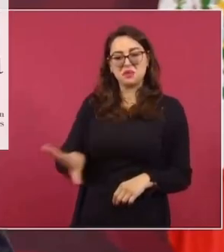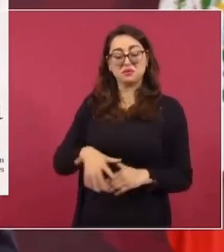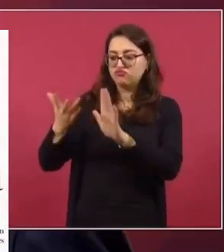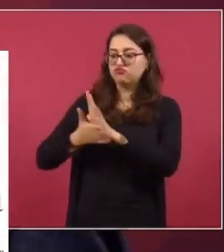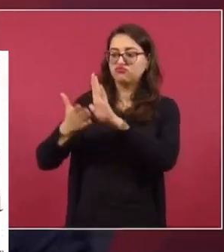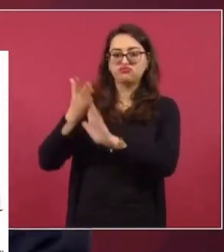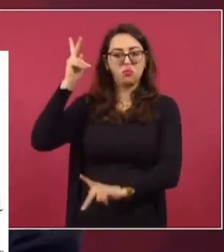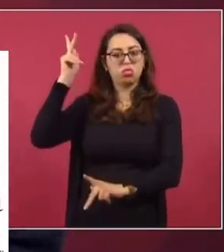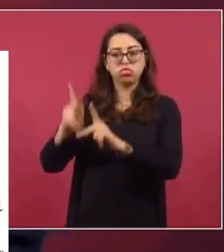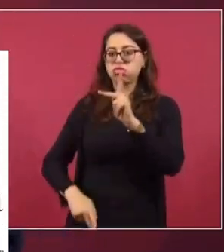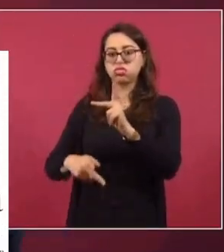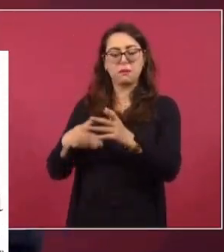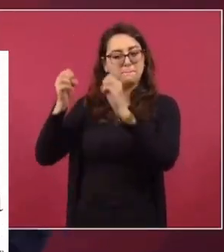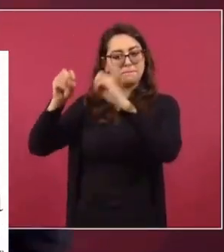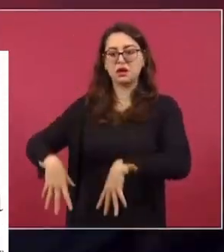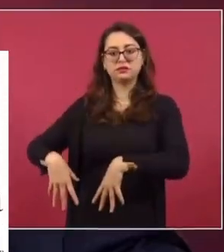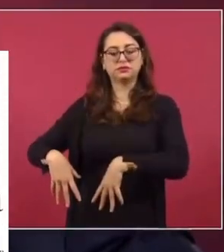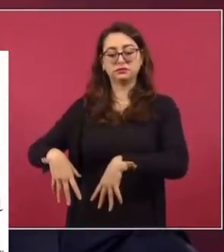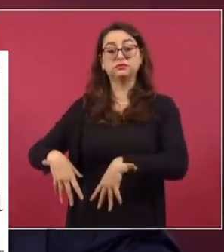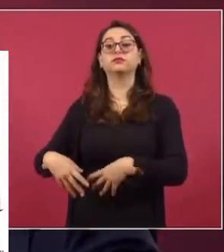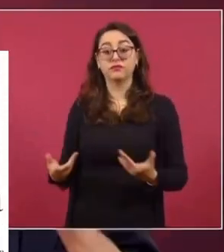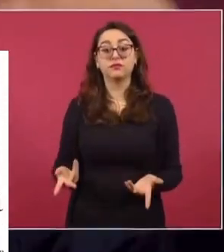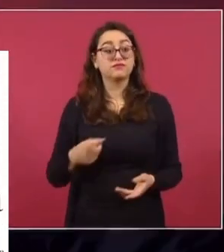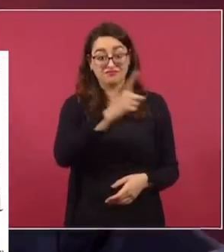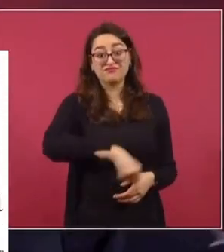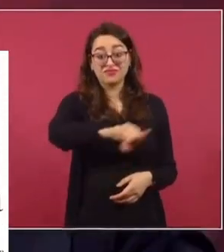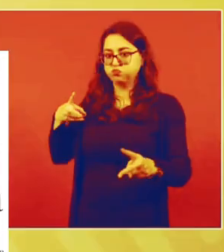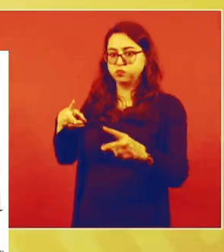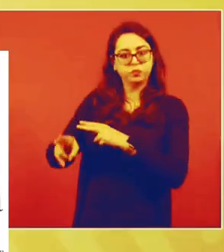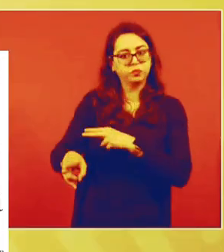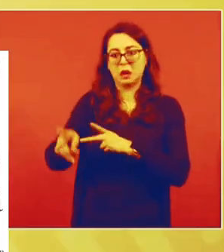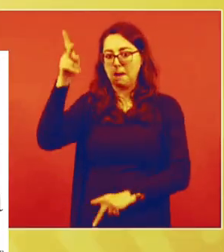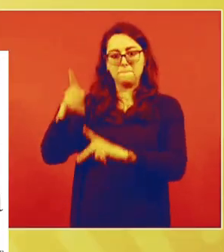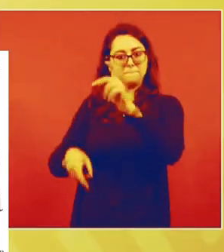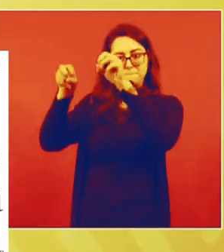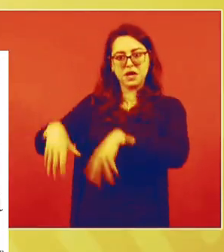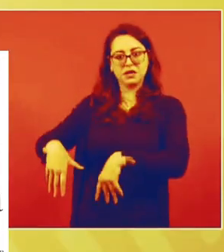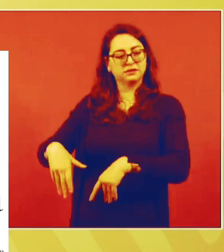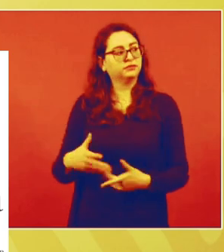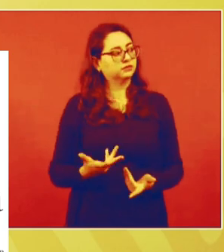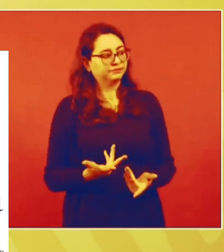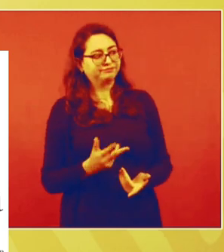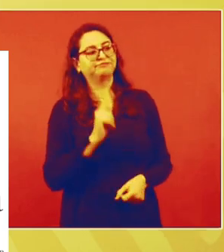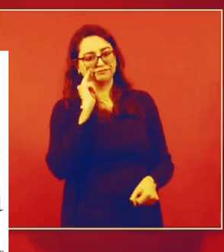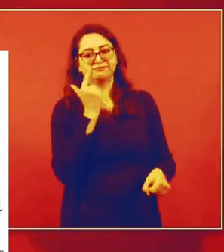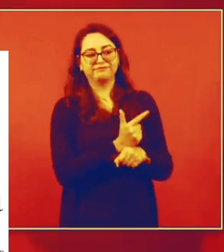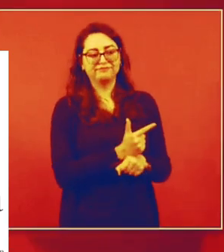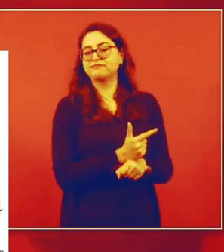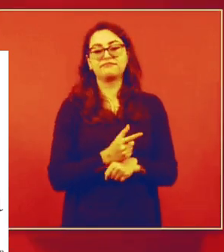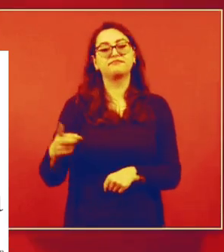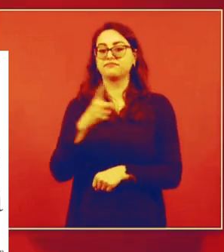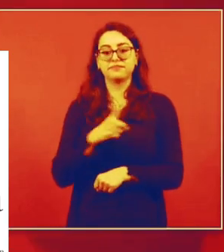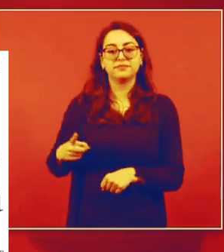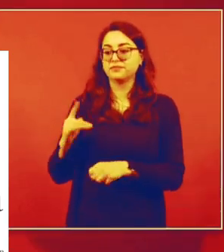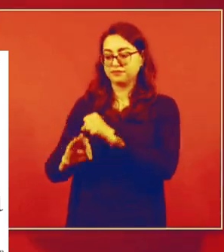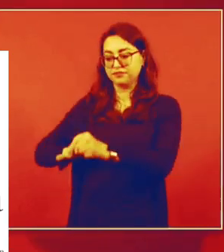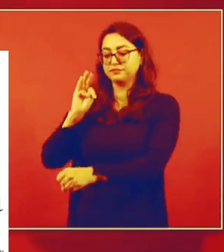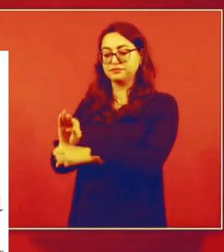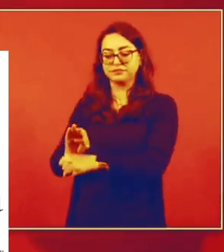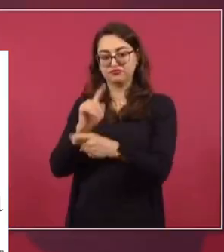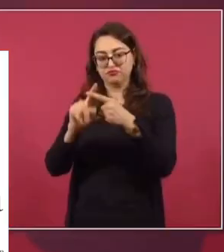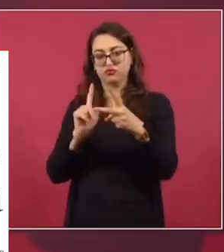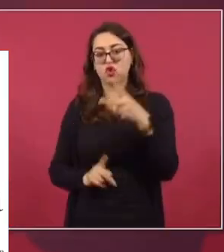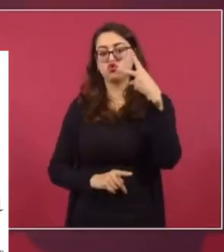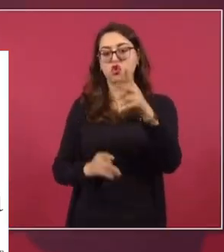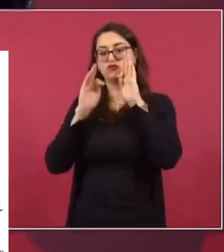las obras, como ha sido su intención. No estoy inventando nada, no estoy hablando al tanteo. Y tenemos que proteger, blindar estas obras de seguridad nacional y de interés